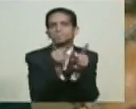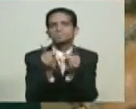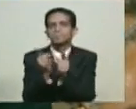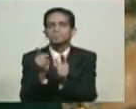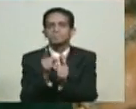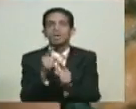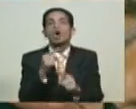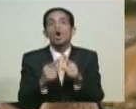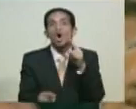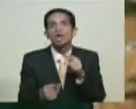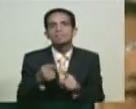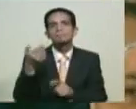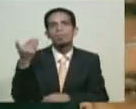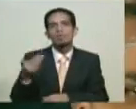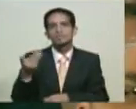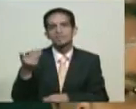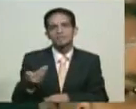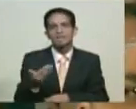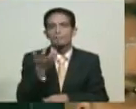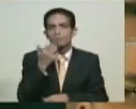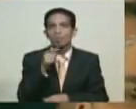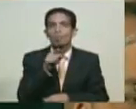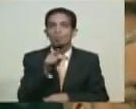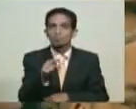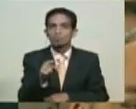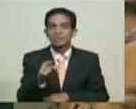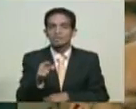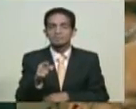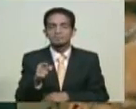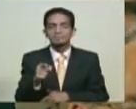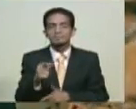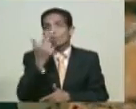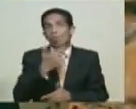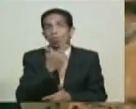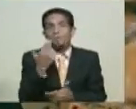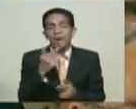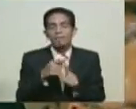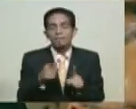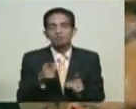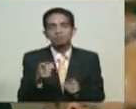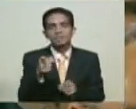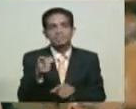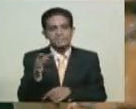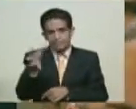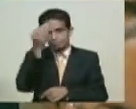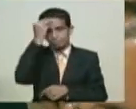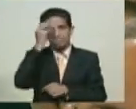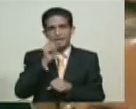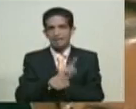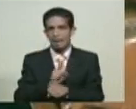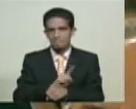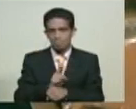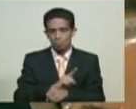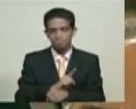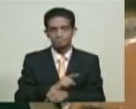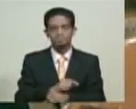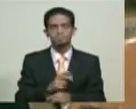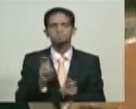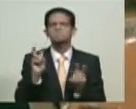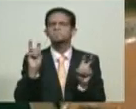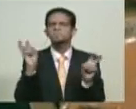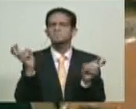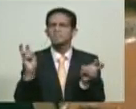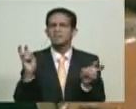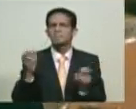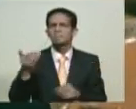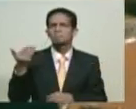Que usted es una persona muy ocupada, pero bueno, capta rápido. Un tema